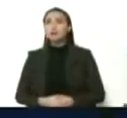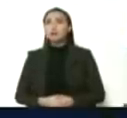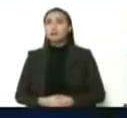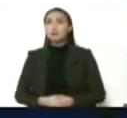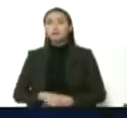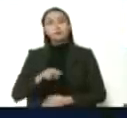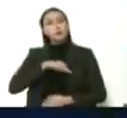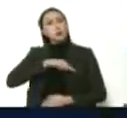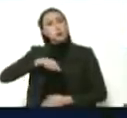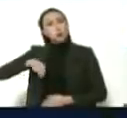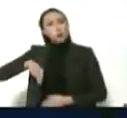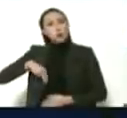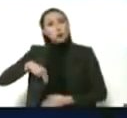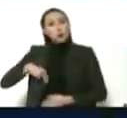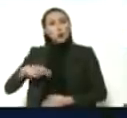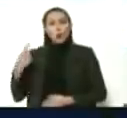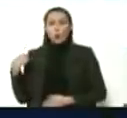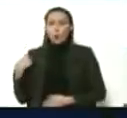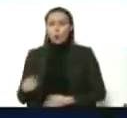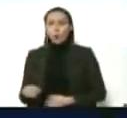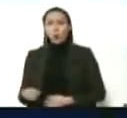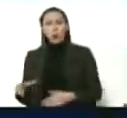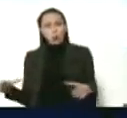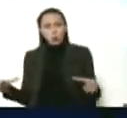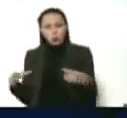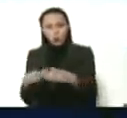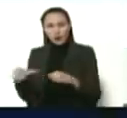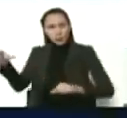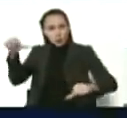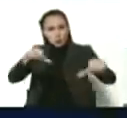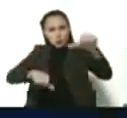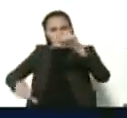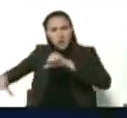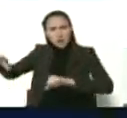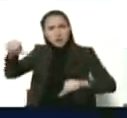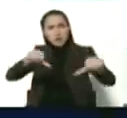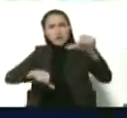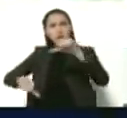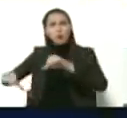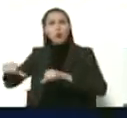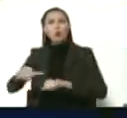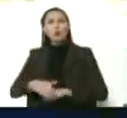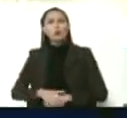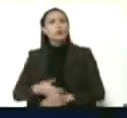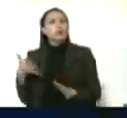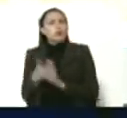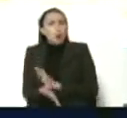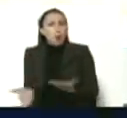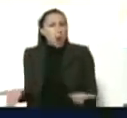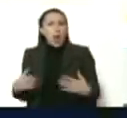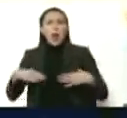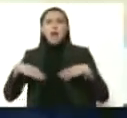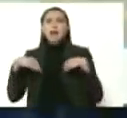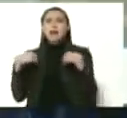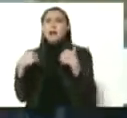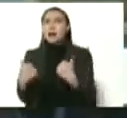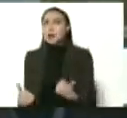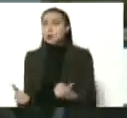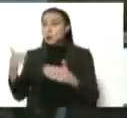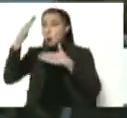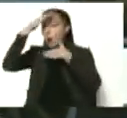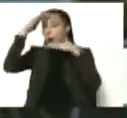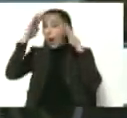hemos nosotros tenido un equipo científico de la salud